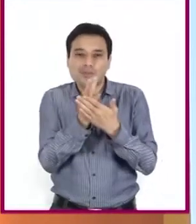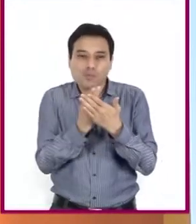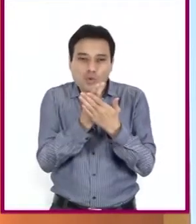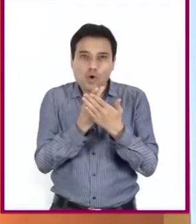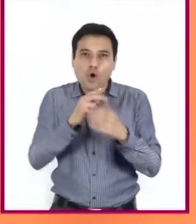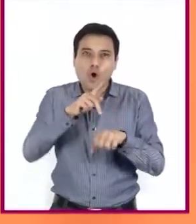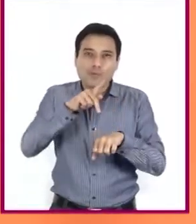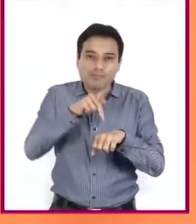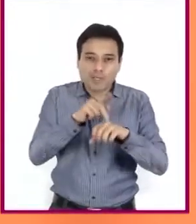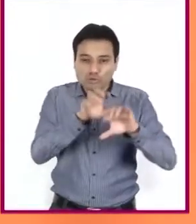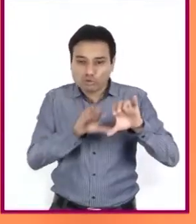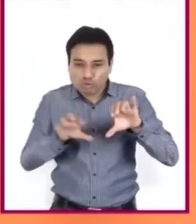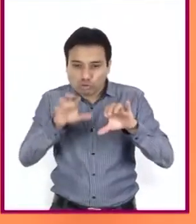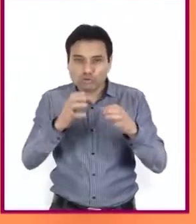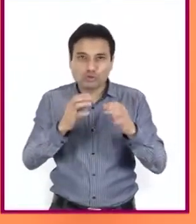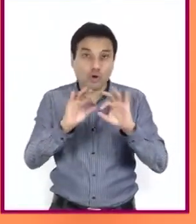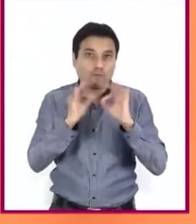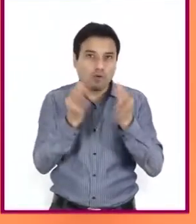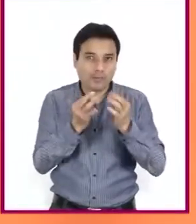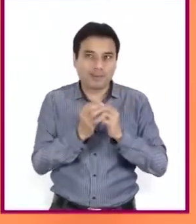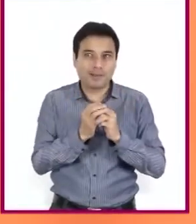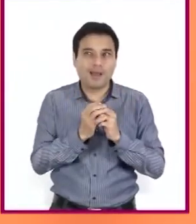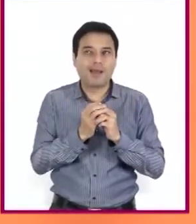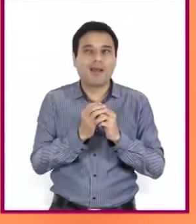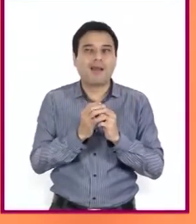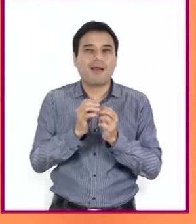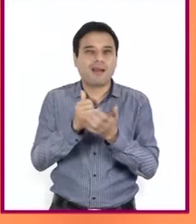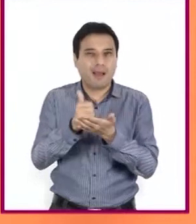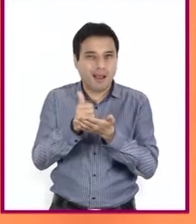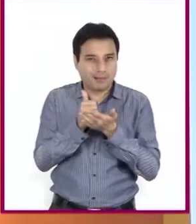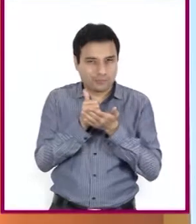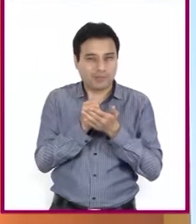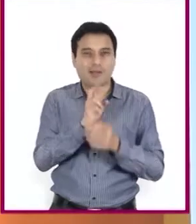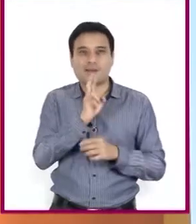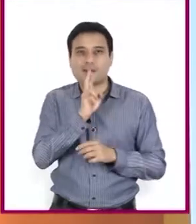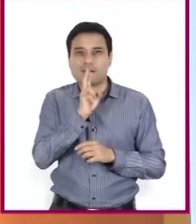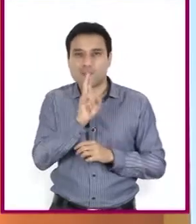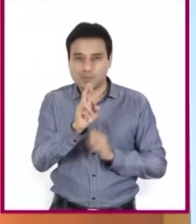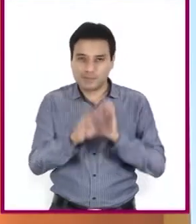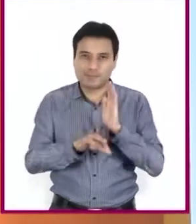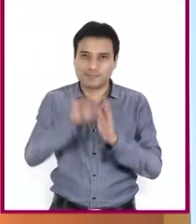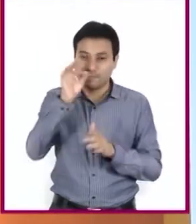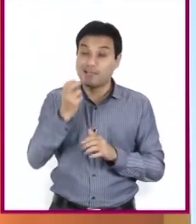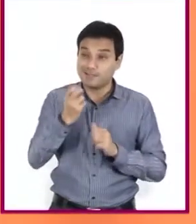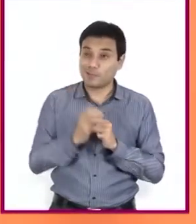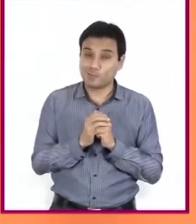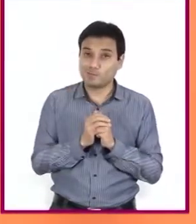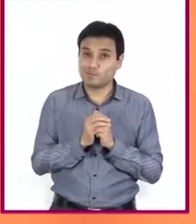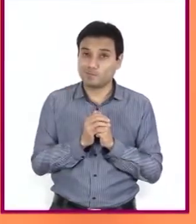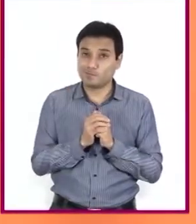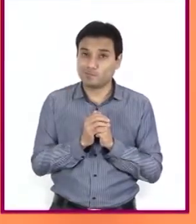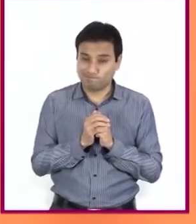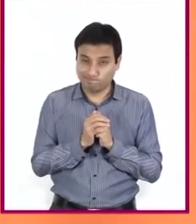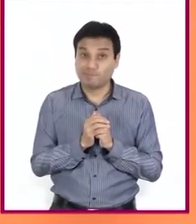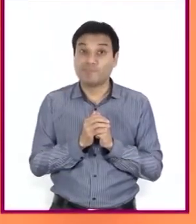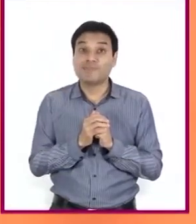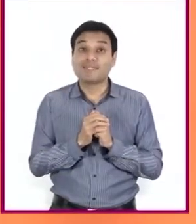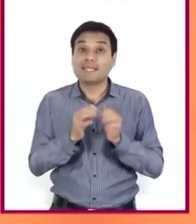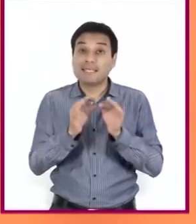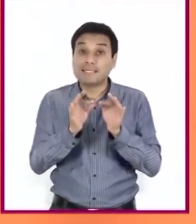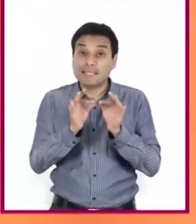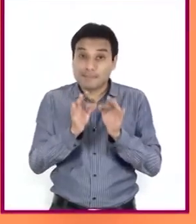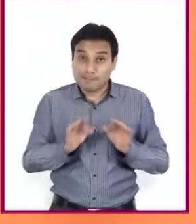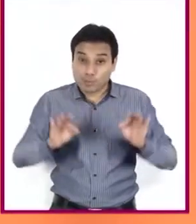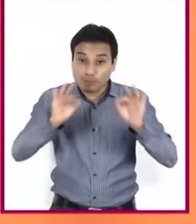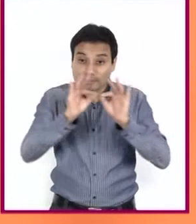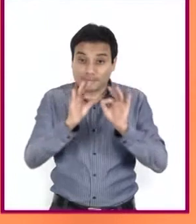figuras. Muy bien, una buena conclusión. Alumnas y alumnos, es importante observar que